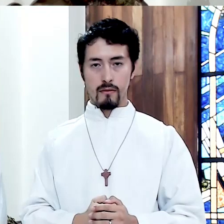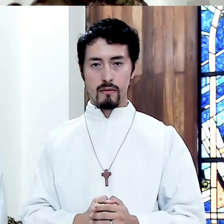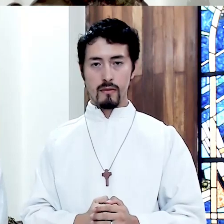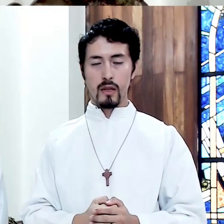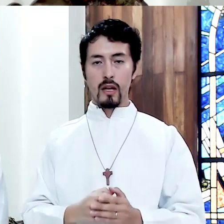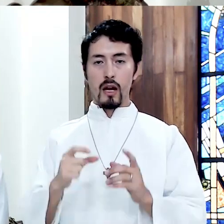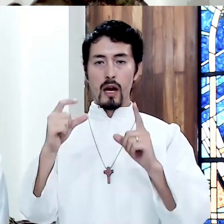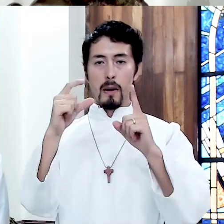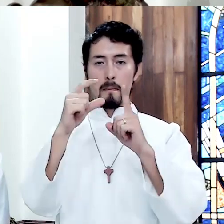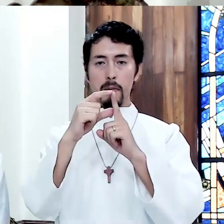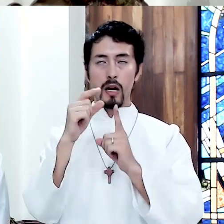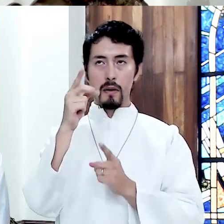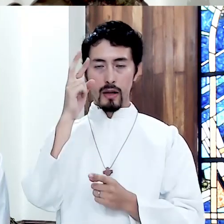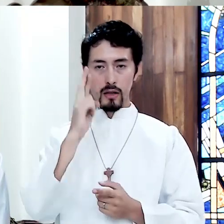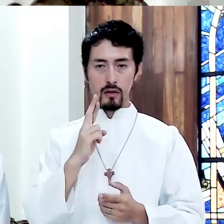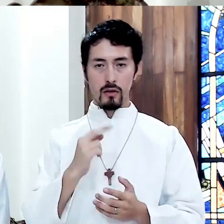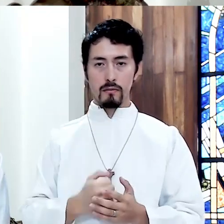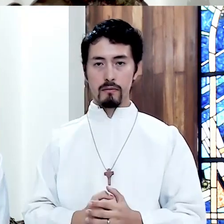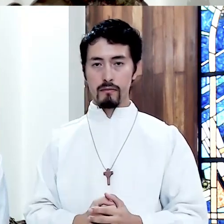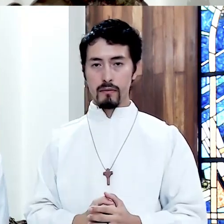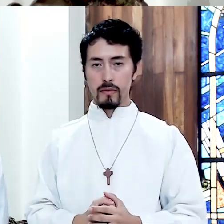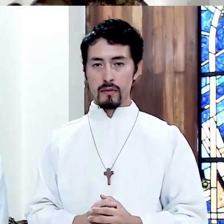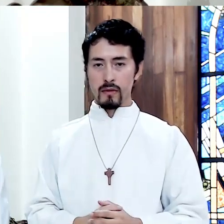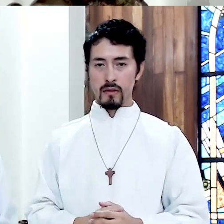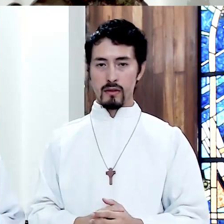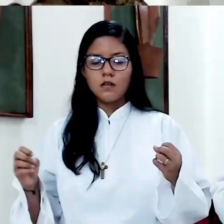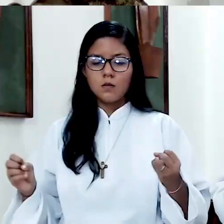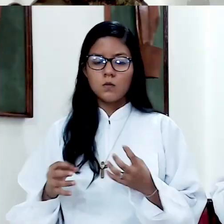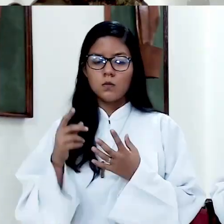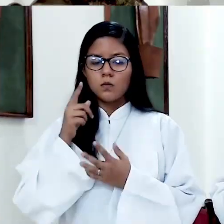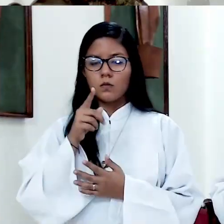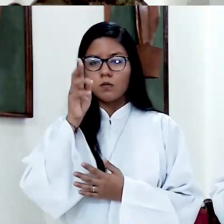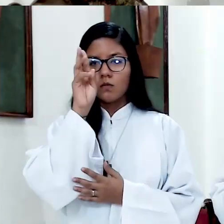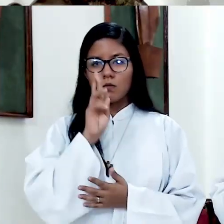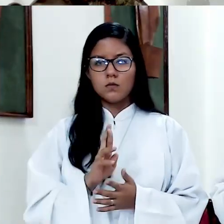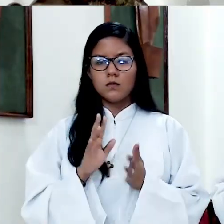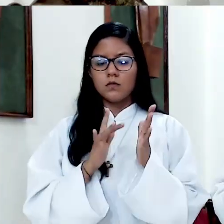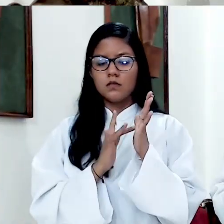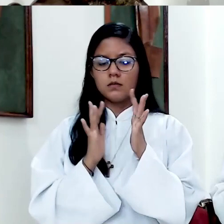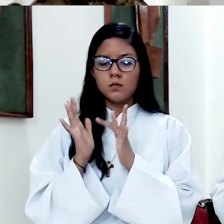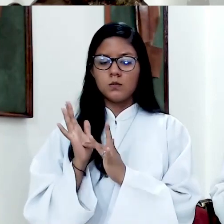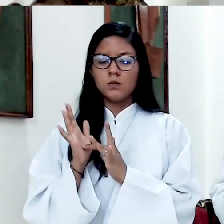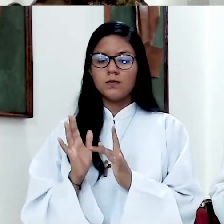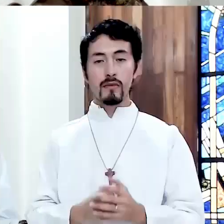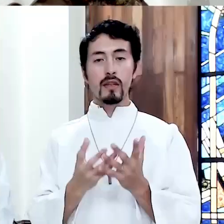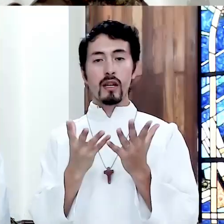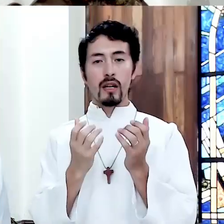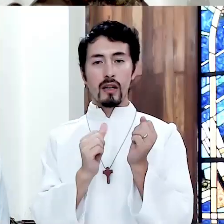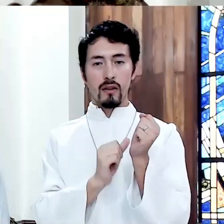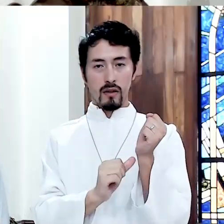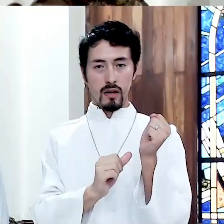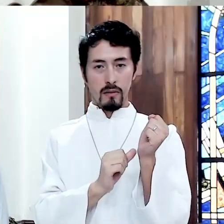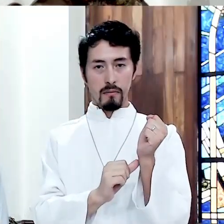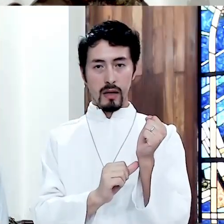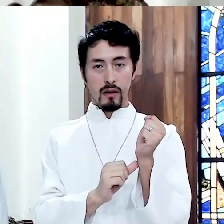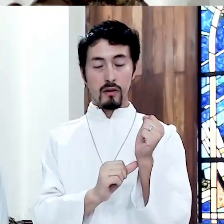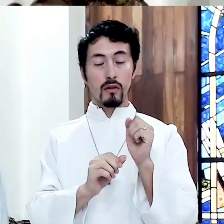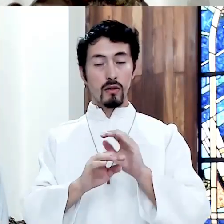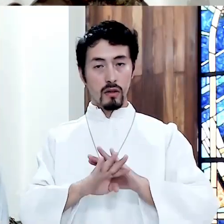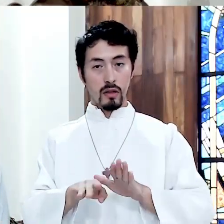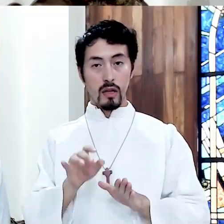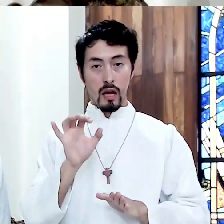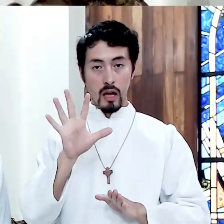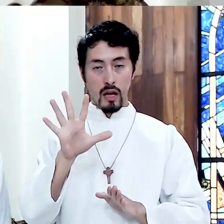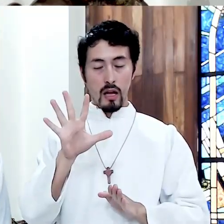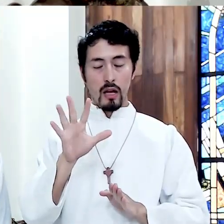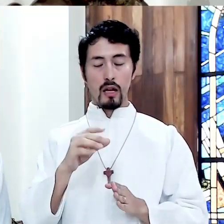Palabra del Señor. Gloria a ti, Señor Jesús. Queridos hermanos, estamos ya en el quinto domingo de